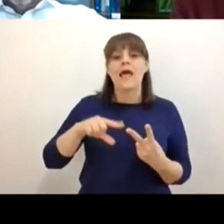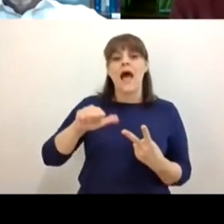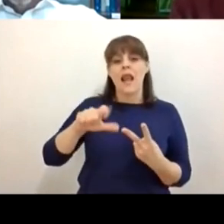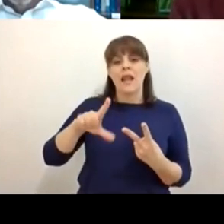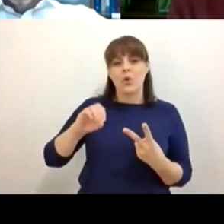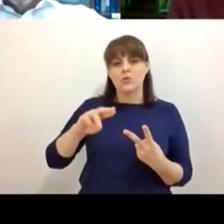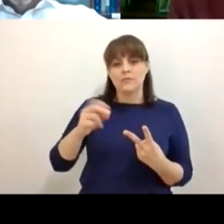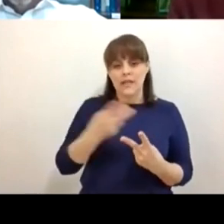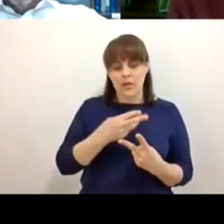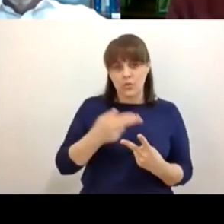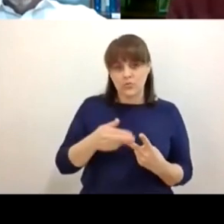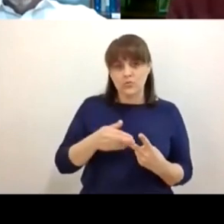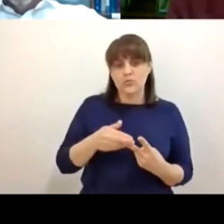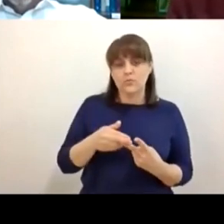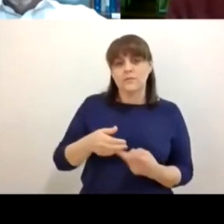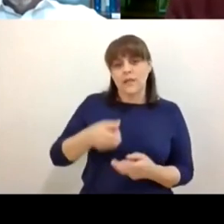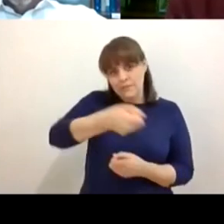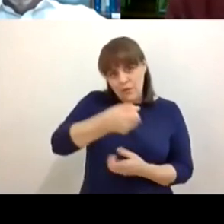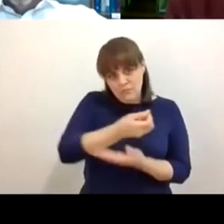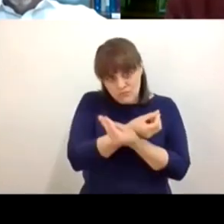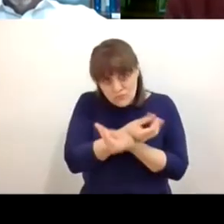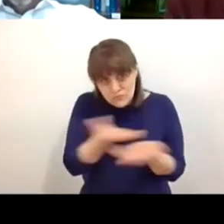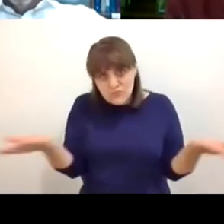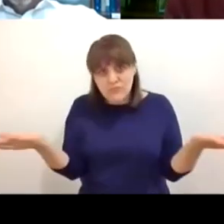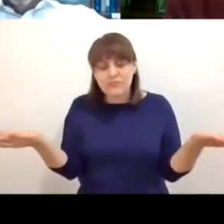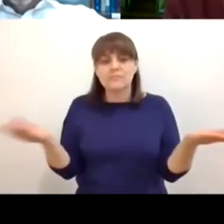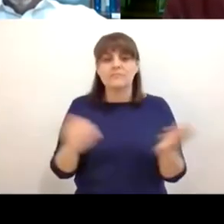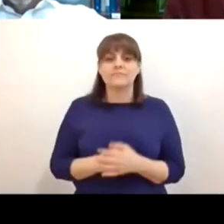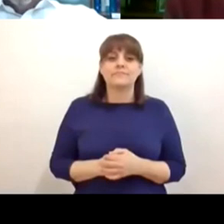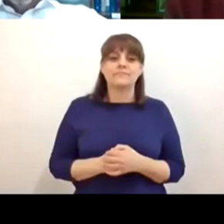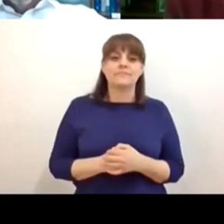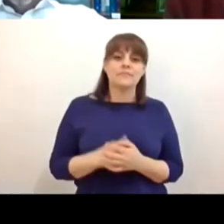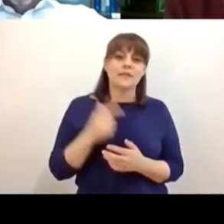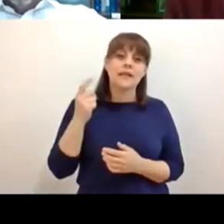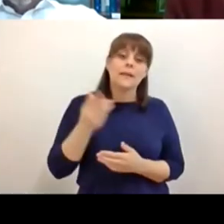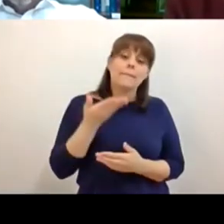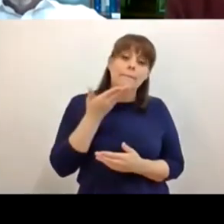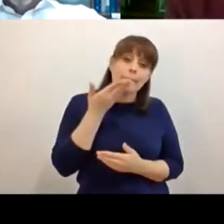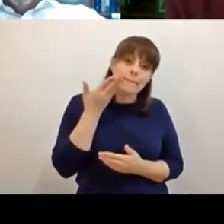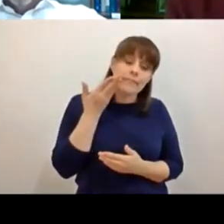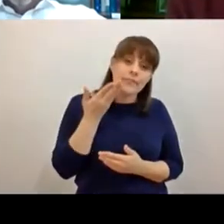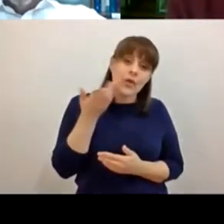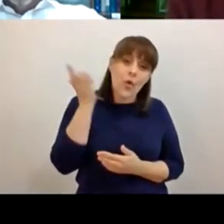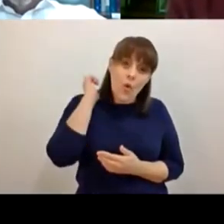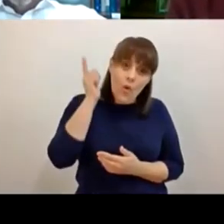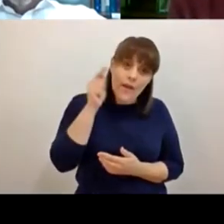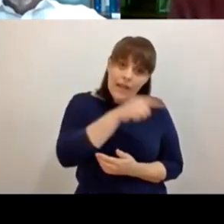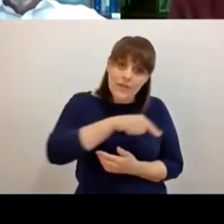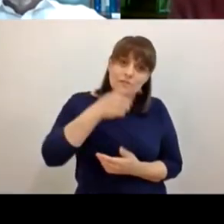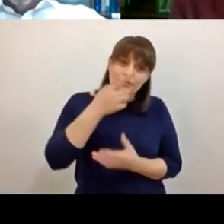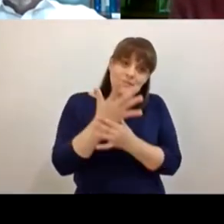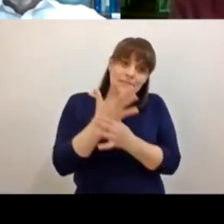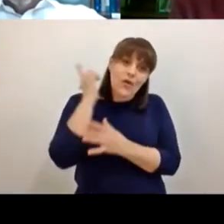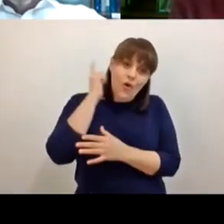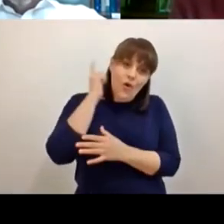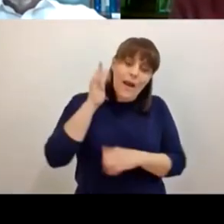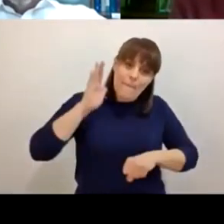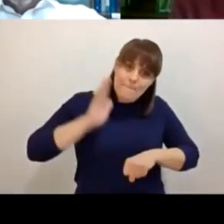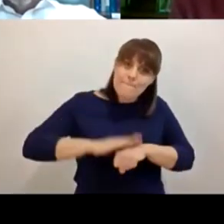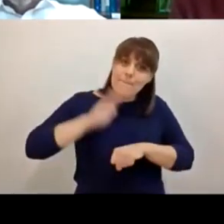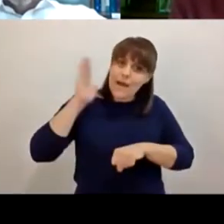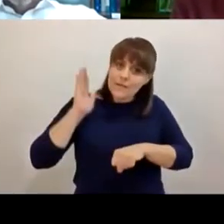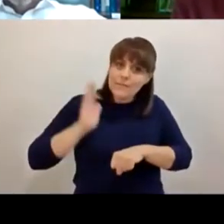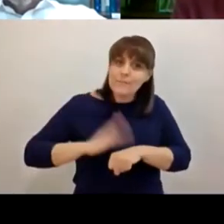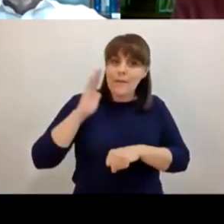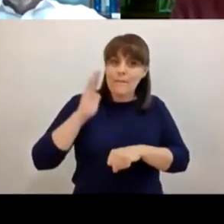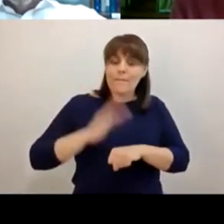de este evento y quien pues también nos ha deseado que sean muchos más de estas intervenciones de la Secretaría de Salud